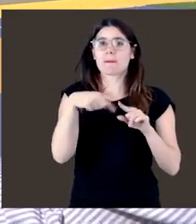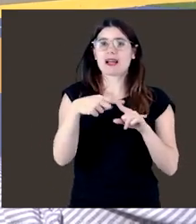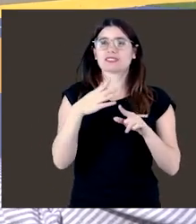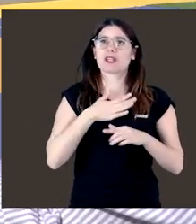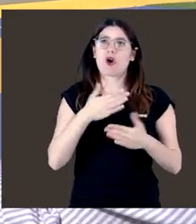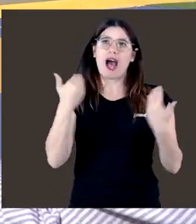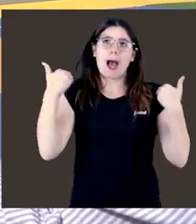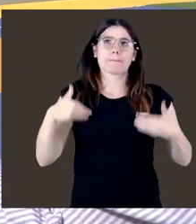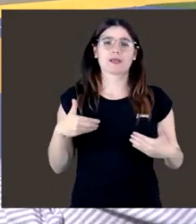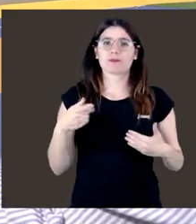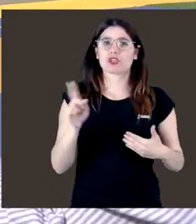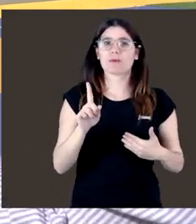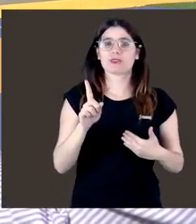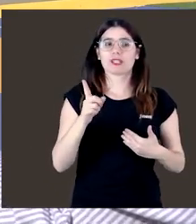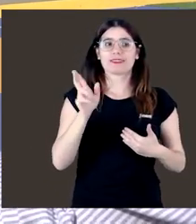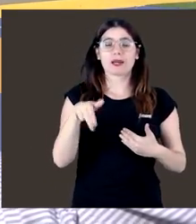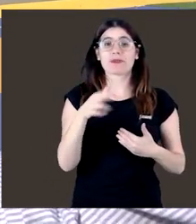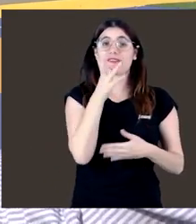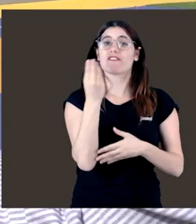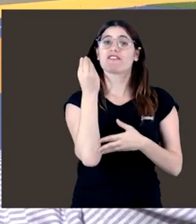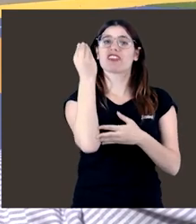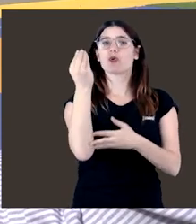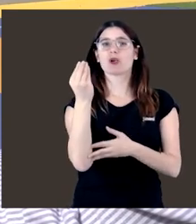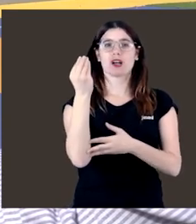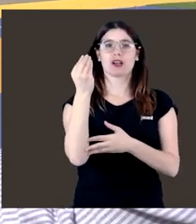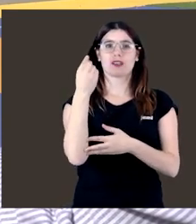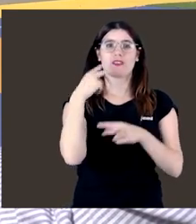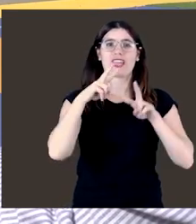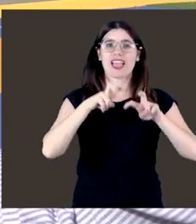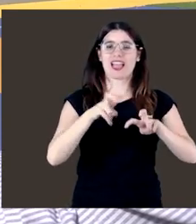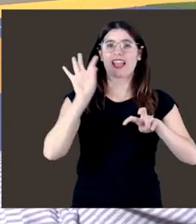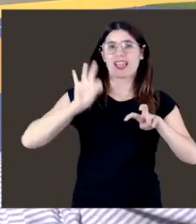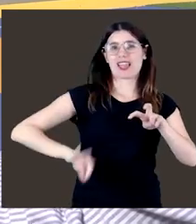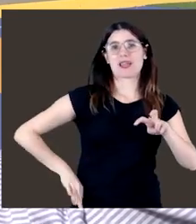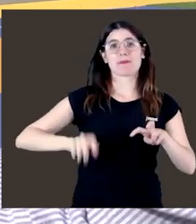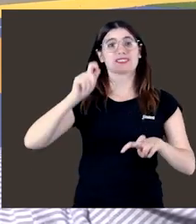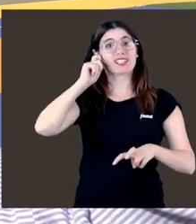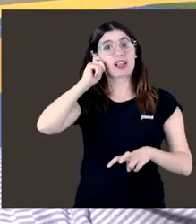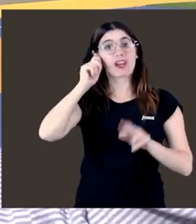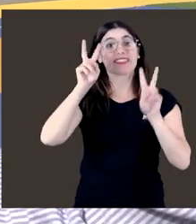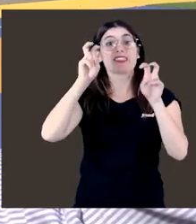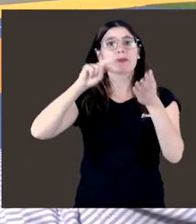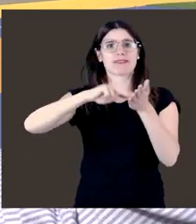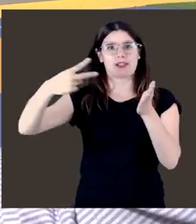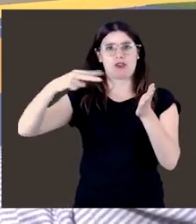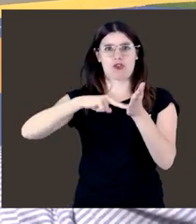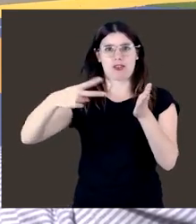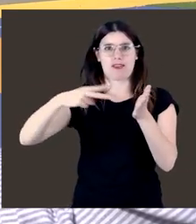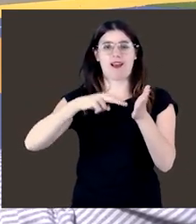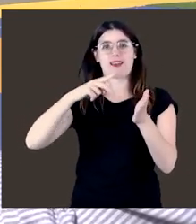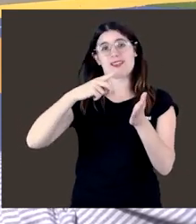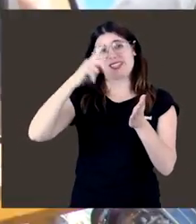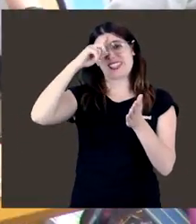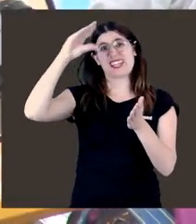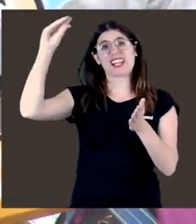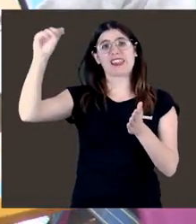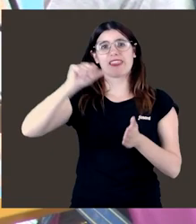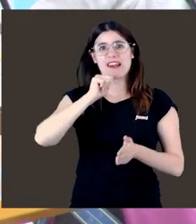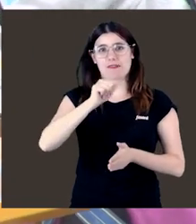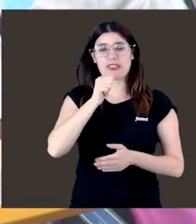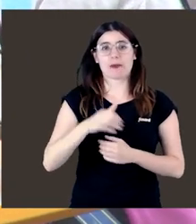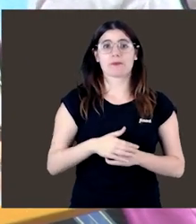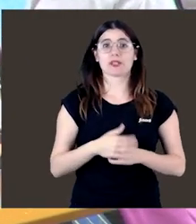sobre todo más que a mi perfil a la figura de una investigadora en tecnología, en inteligencia artificial.